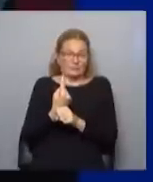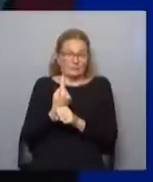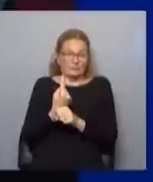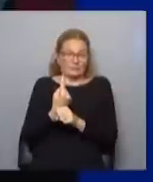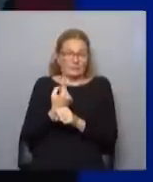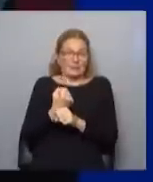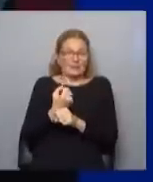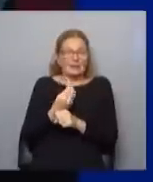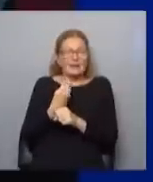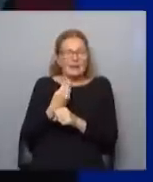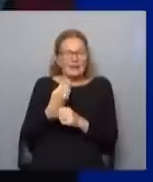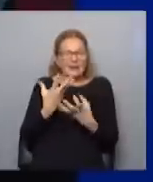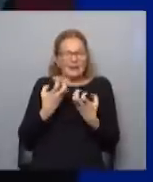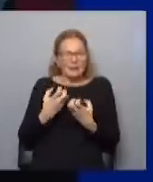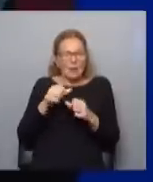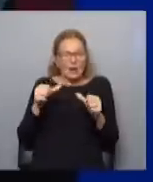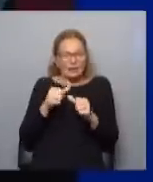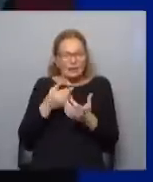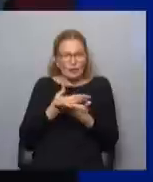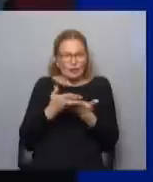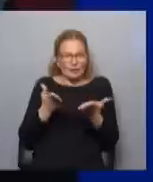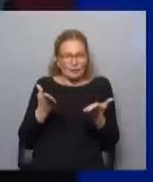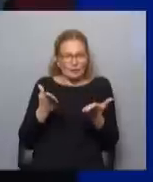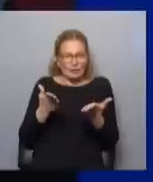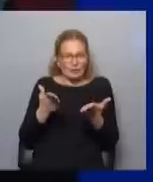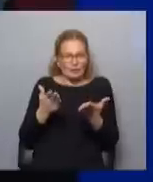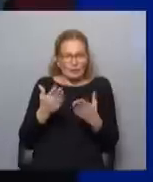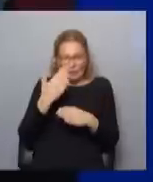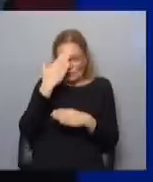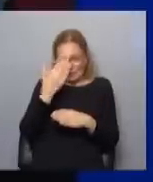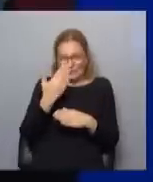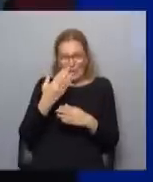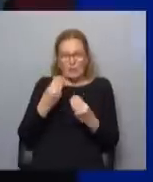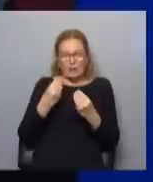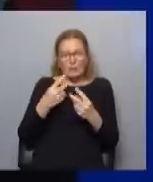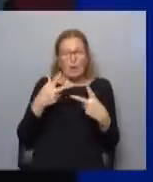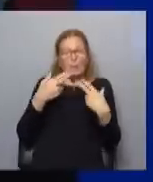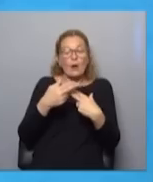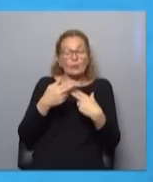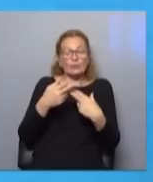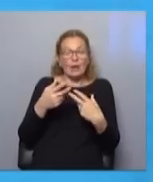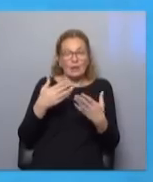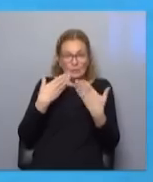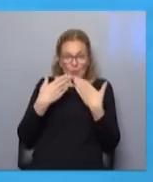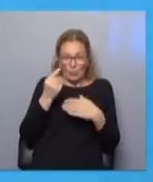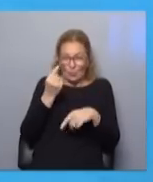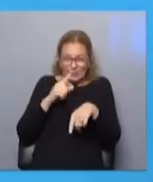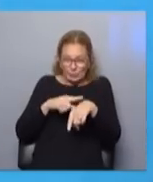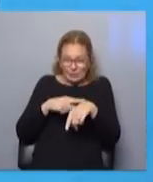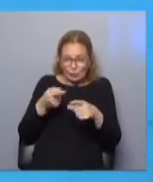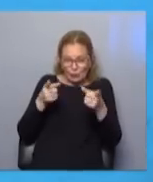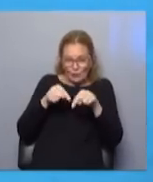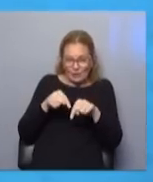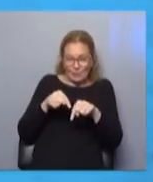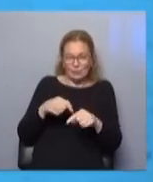que es lo que queremos hacer con estas herramientas maravilloso que se llama frente amplio le propongo una pequeña pausa y seguimos votando en un minuto de ella sigue el